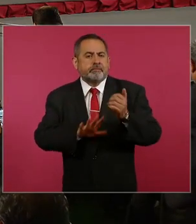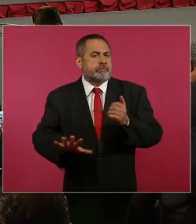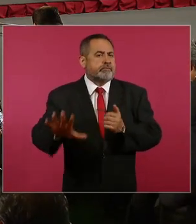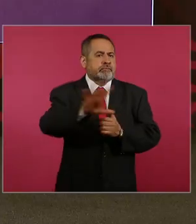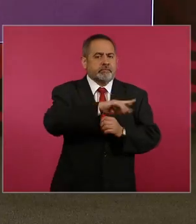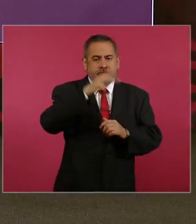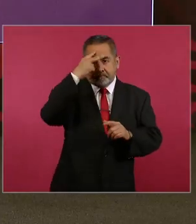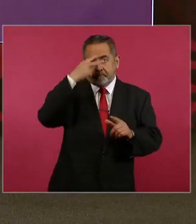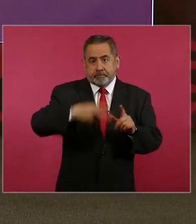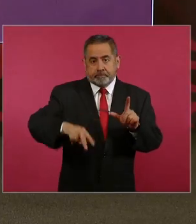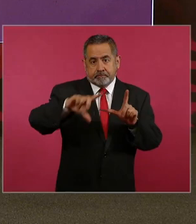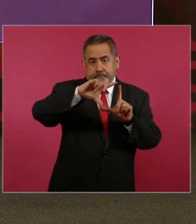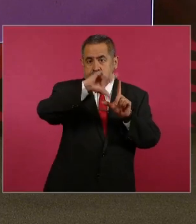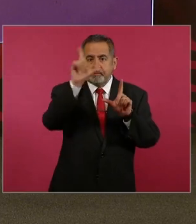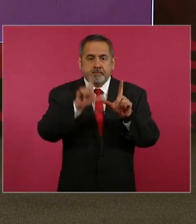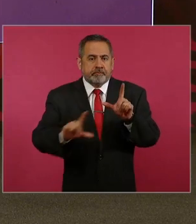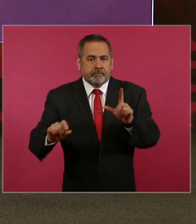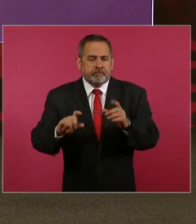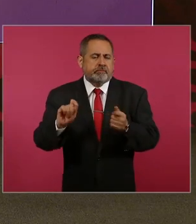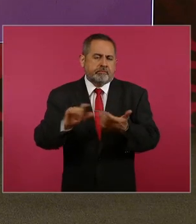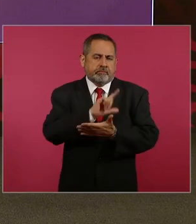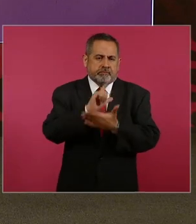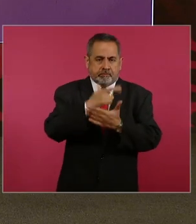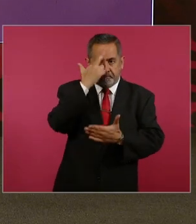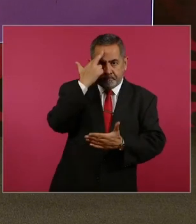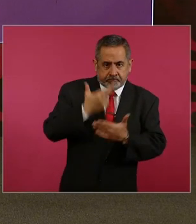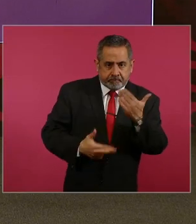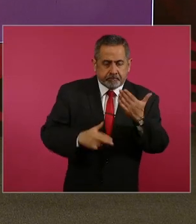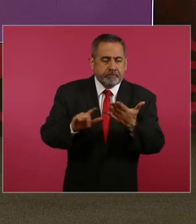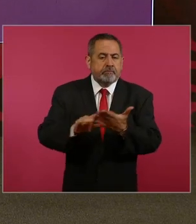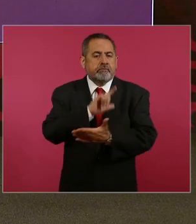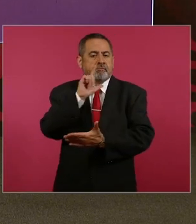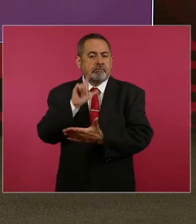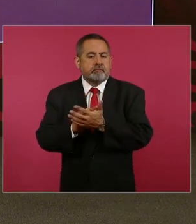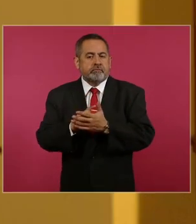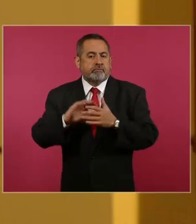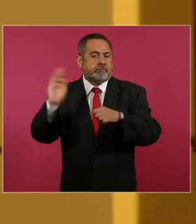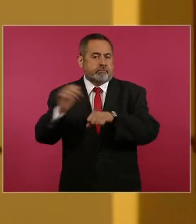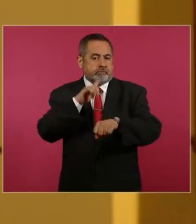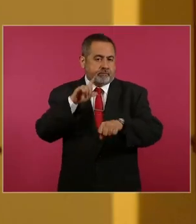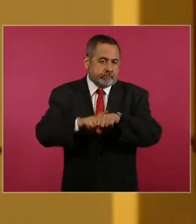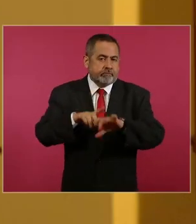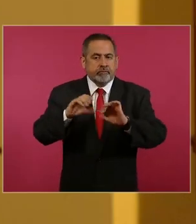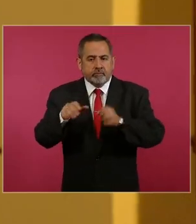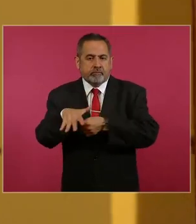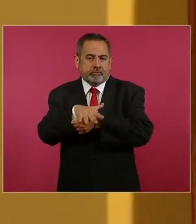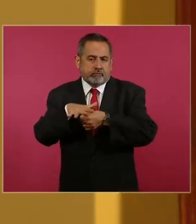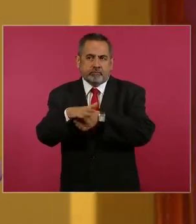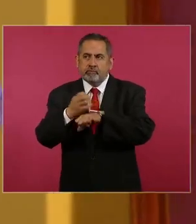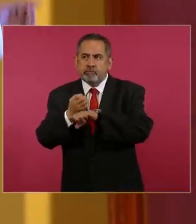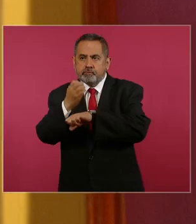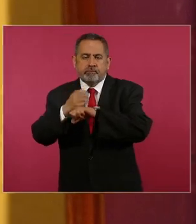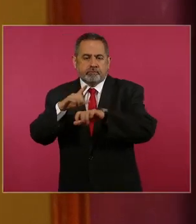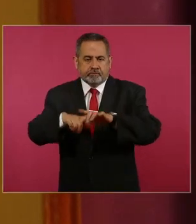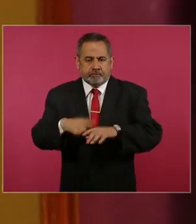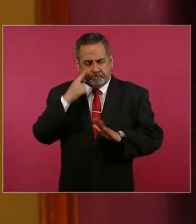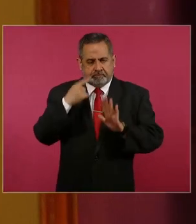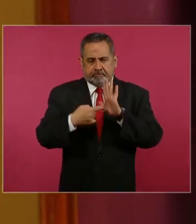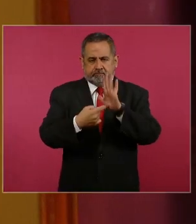país, tanto de delitos del fuero federal como delitos del fuero común. La primera.